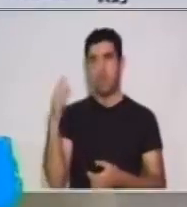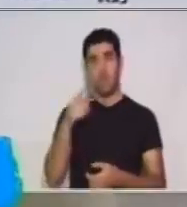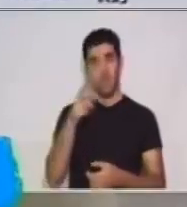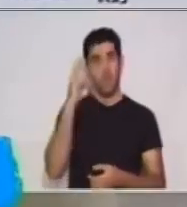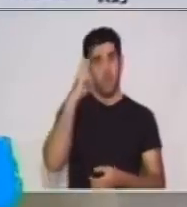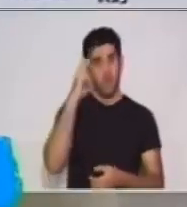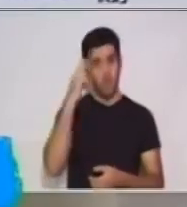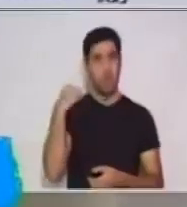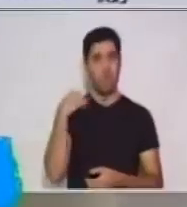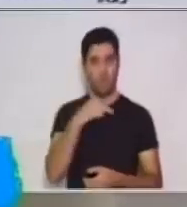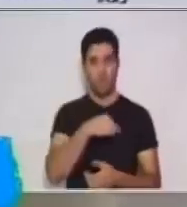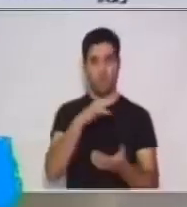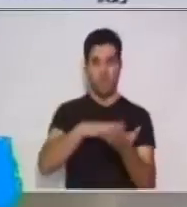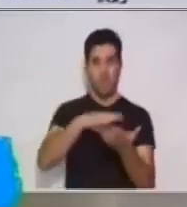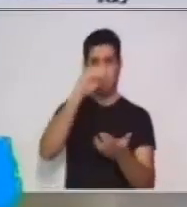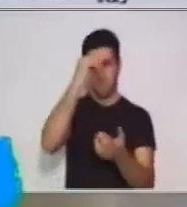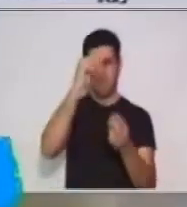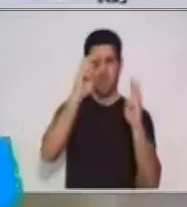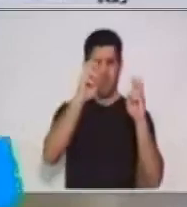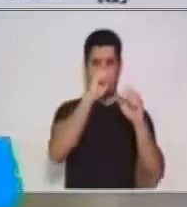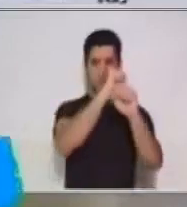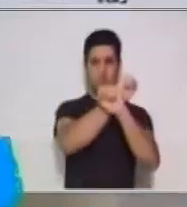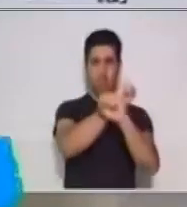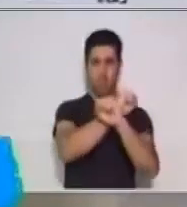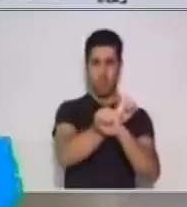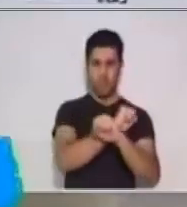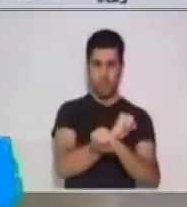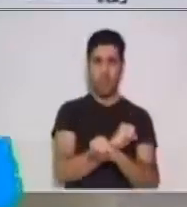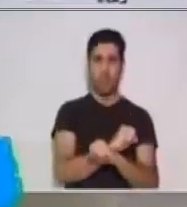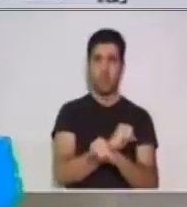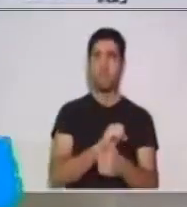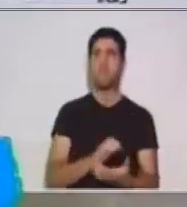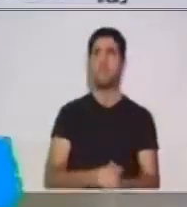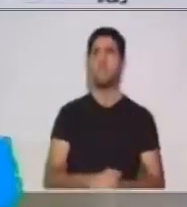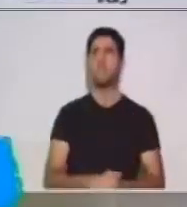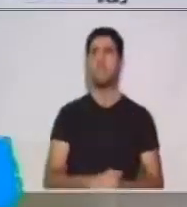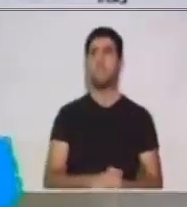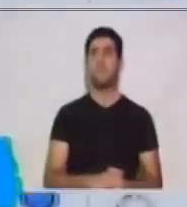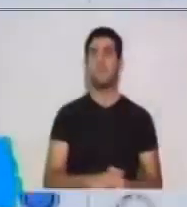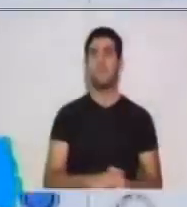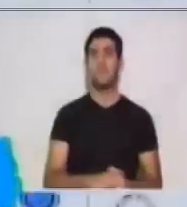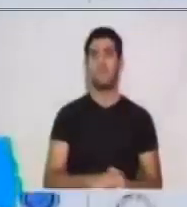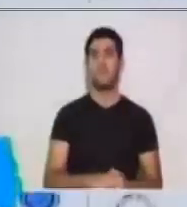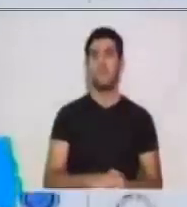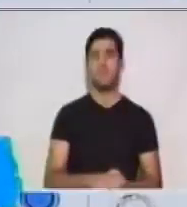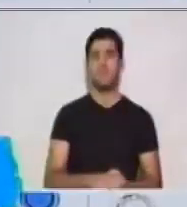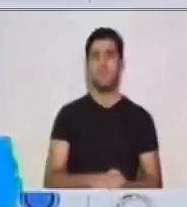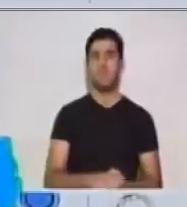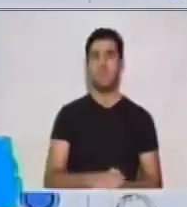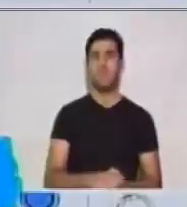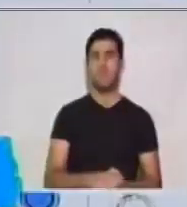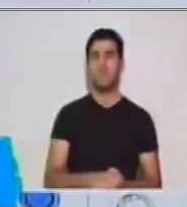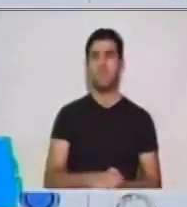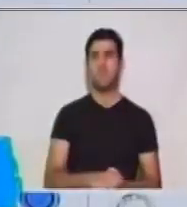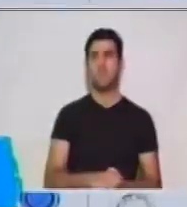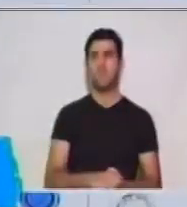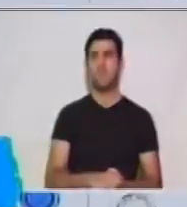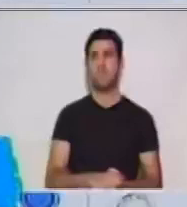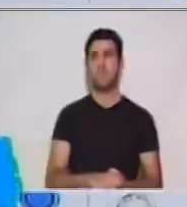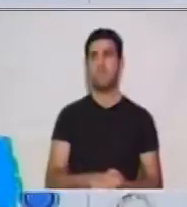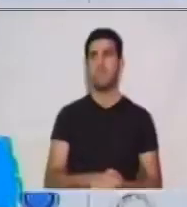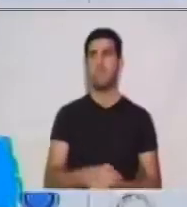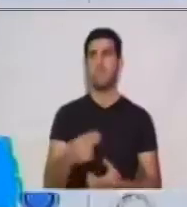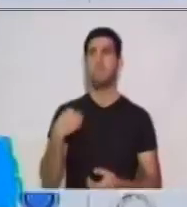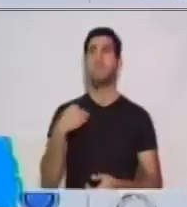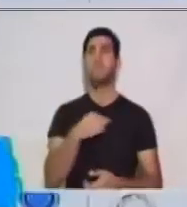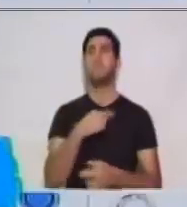¿Recuerdas que aprendimos a multiplicar decimales por enteros? Si multiplicamos 0.8 por 200, entonces vamos a